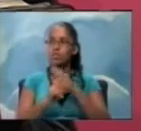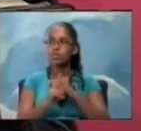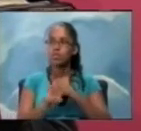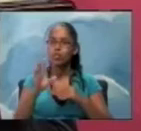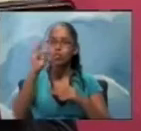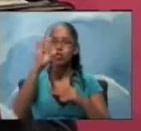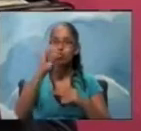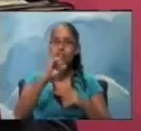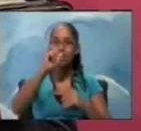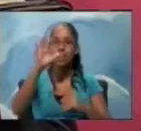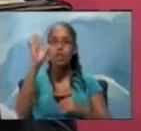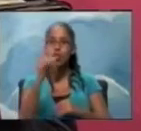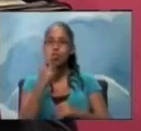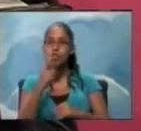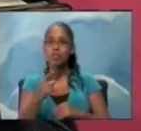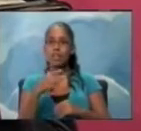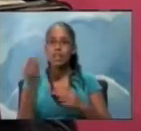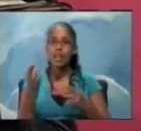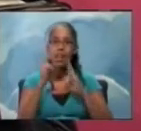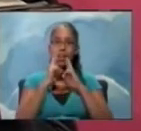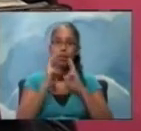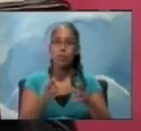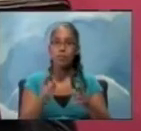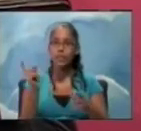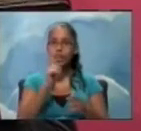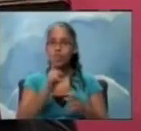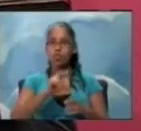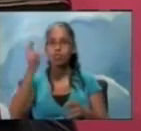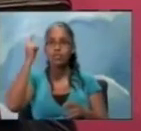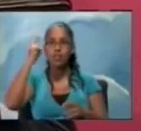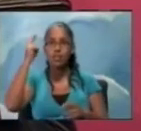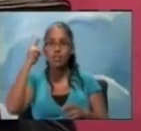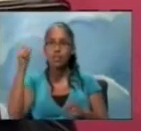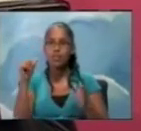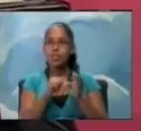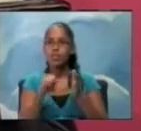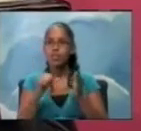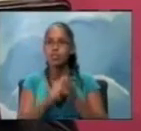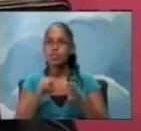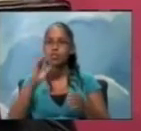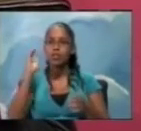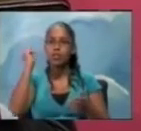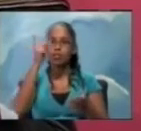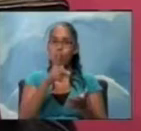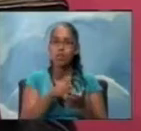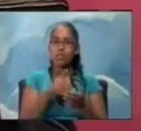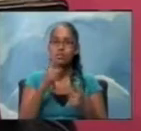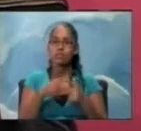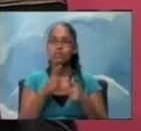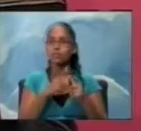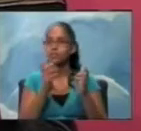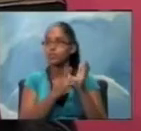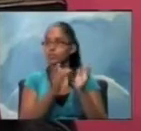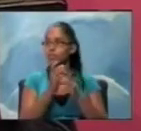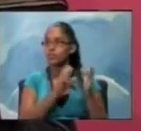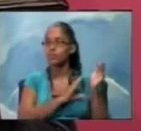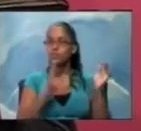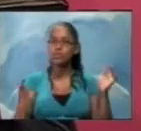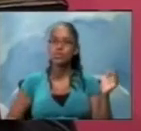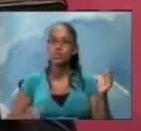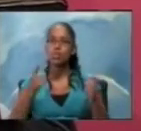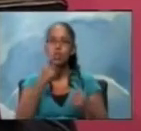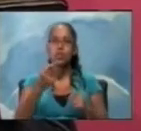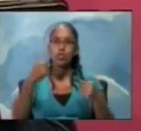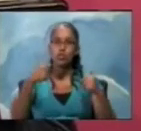8, dice que respondieron que no sabían de dónde fuese. Entonces Jesús le dijo, yo